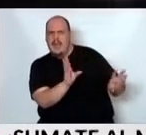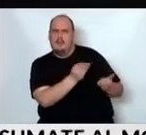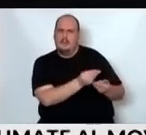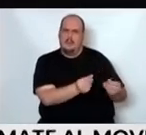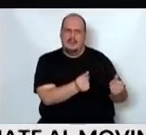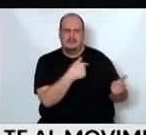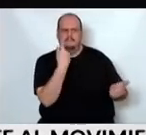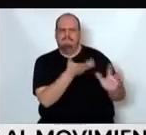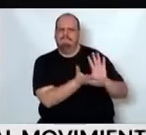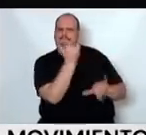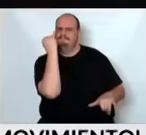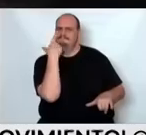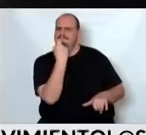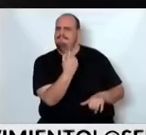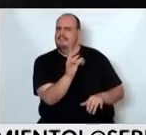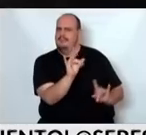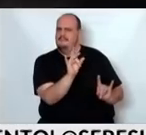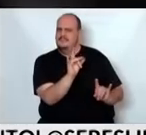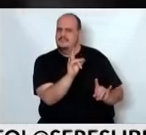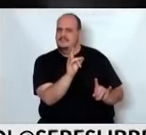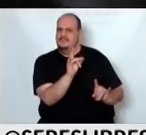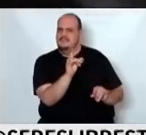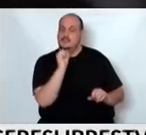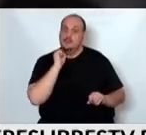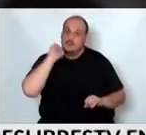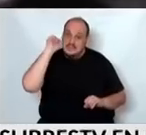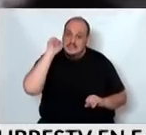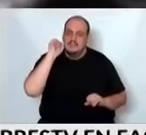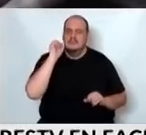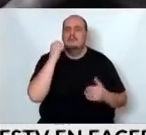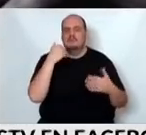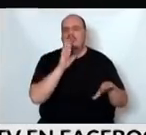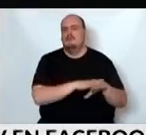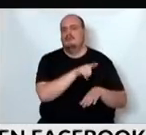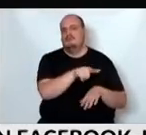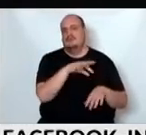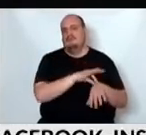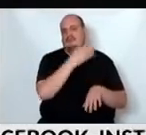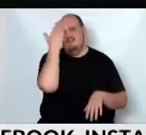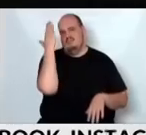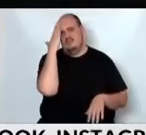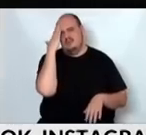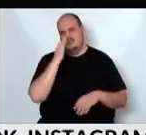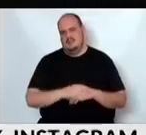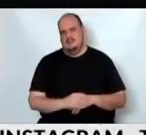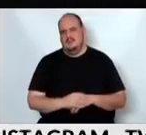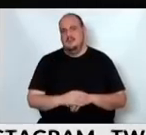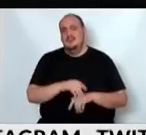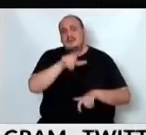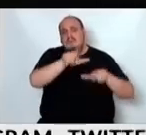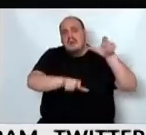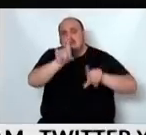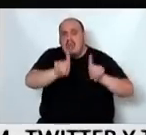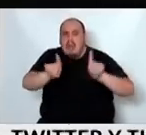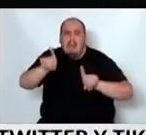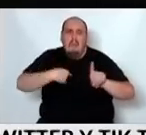real dimensión de que un suicidio también puede ser causa de una enfermedad mental. Entonces, hay toda una serie de creencias que habrá que